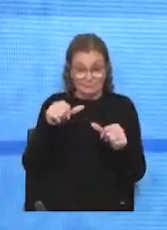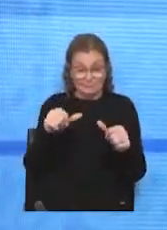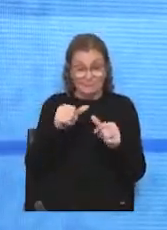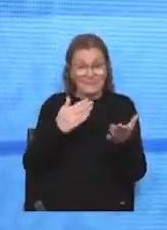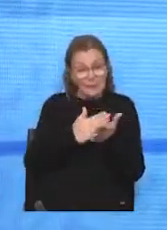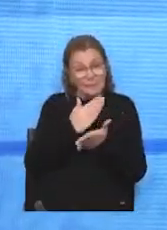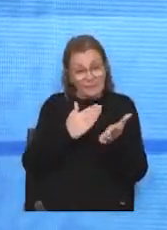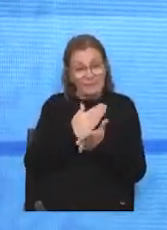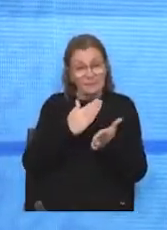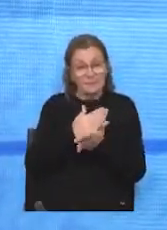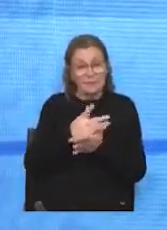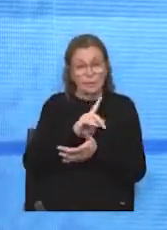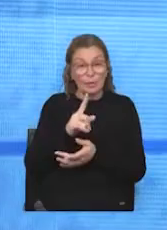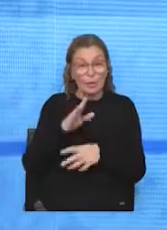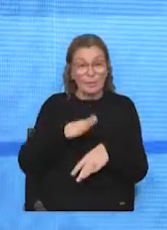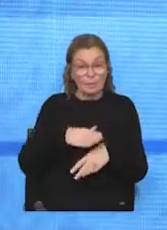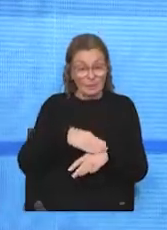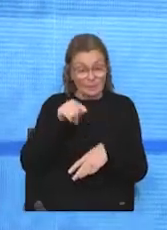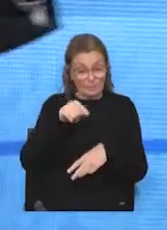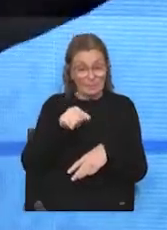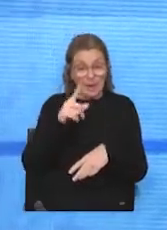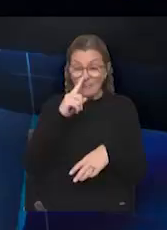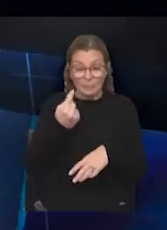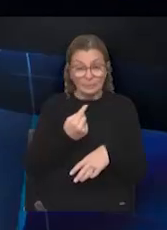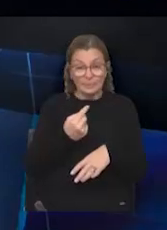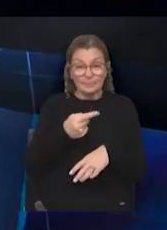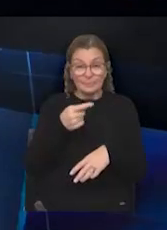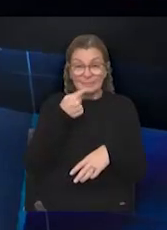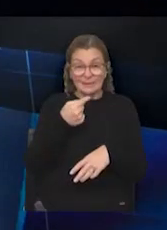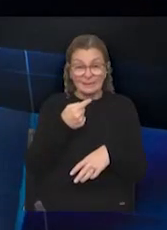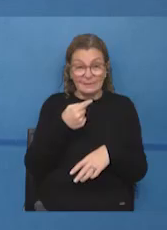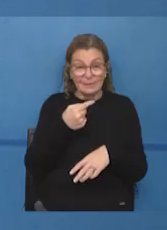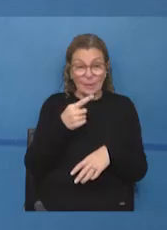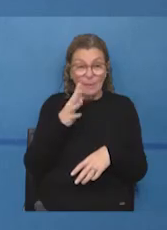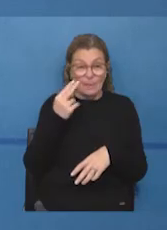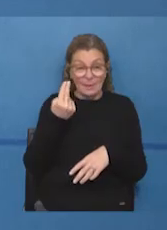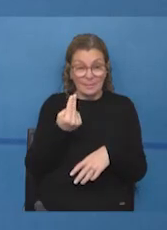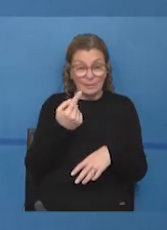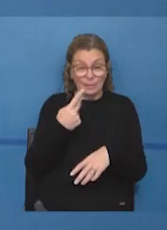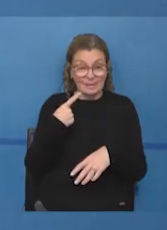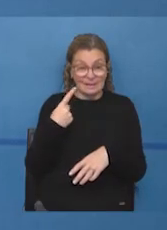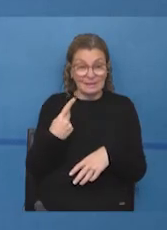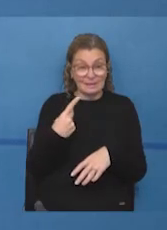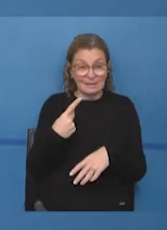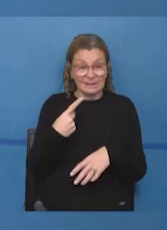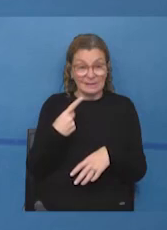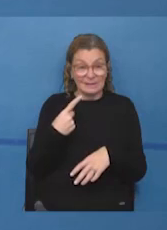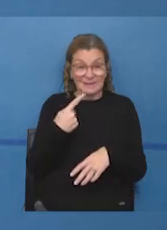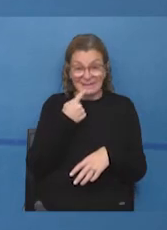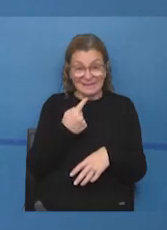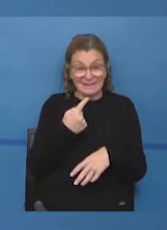permanentemente y que lo culpo por eso se apuran porque acá y con permiso de director o director